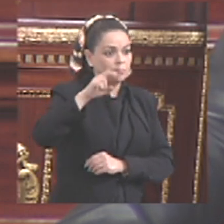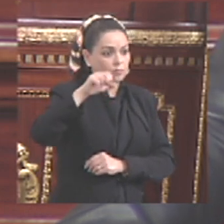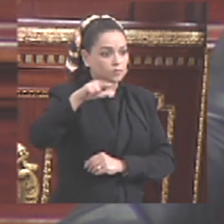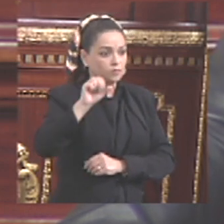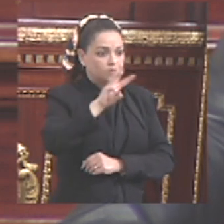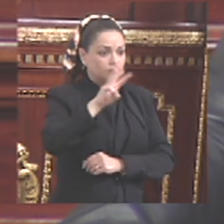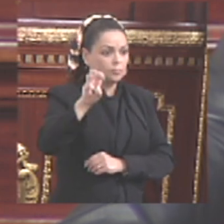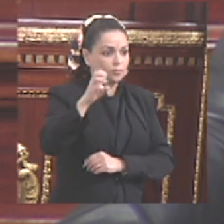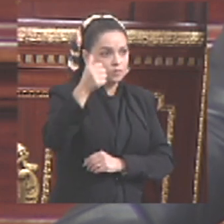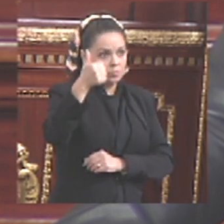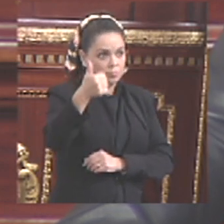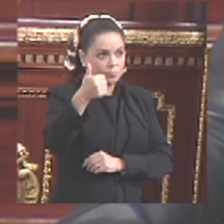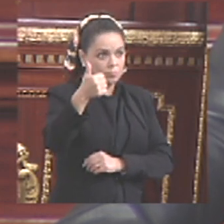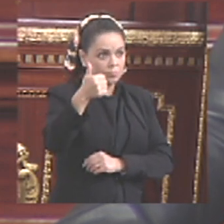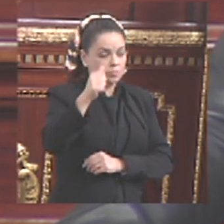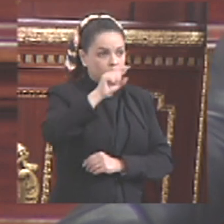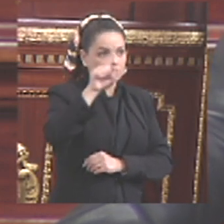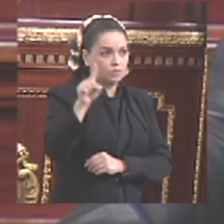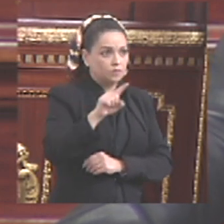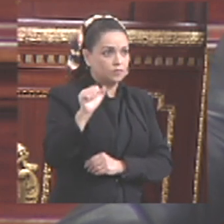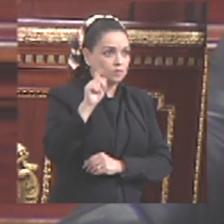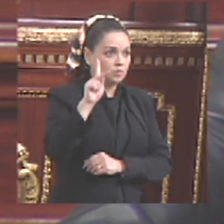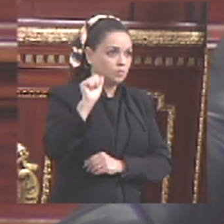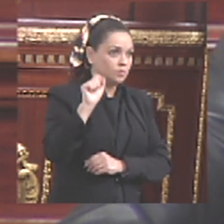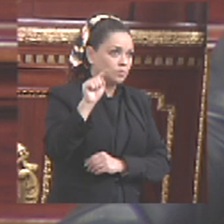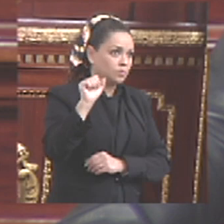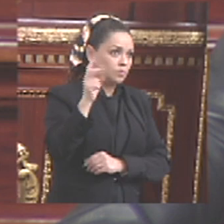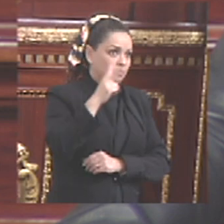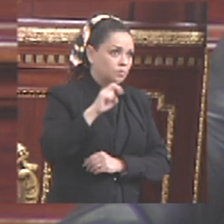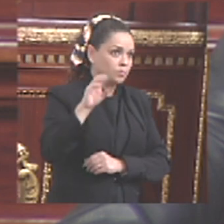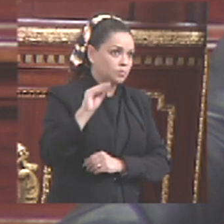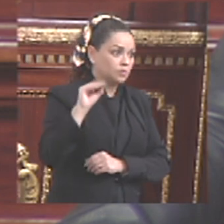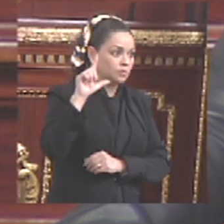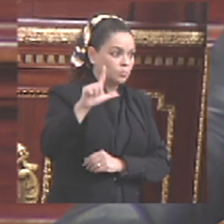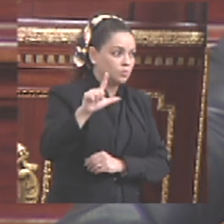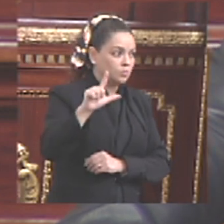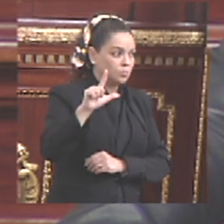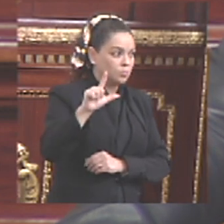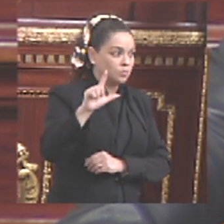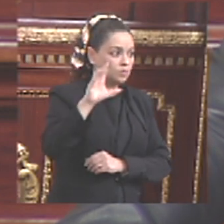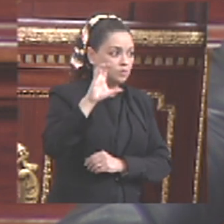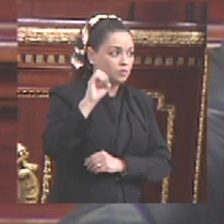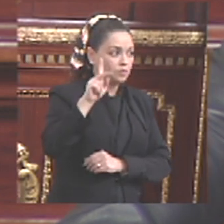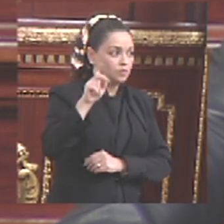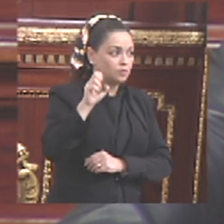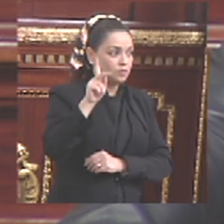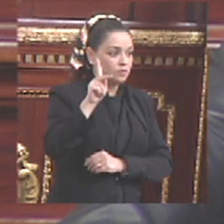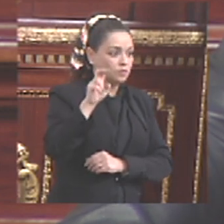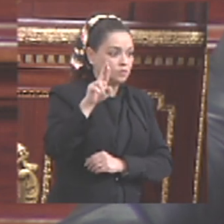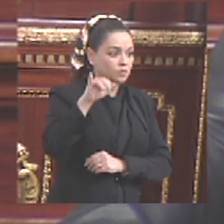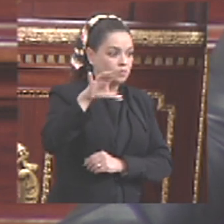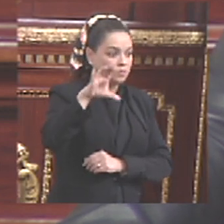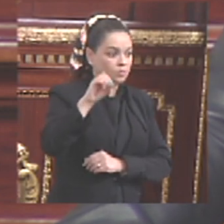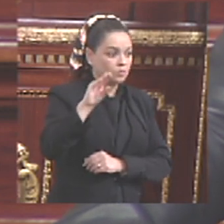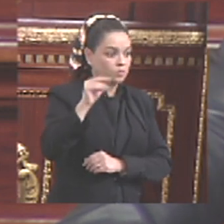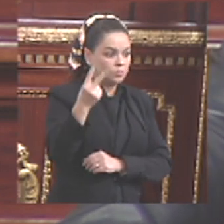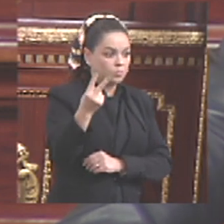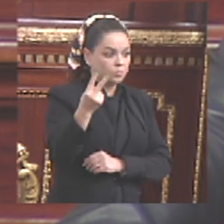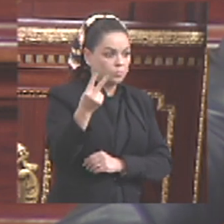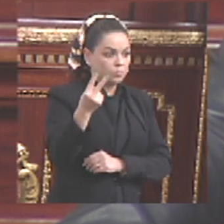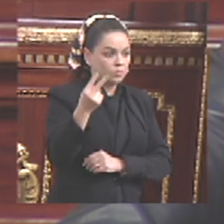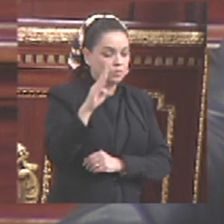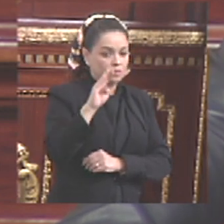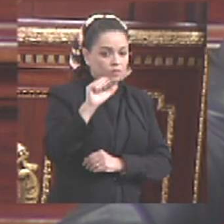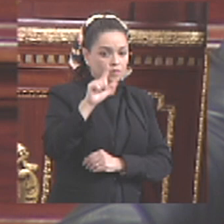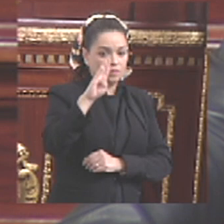306 está sin casa. Zapata 297 está sin casa. Copérnico 22 está sin casa.